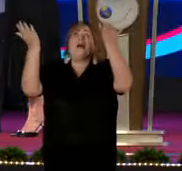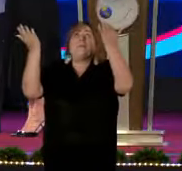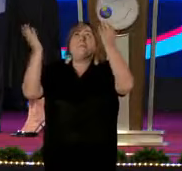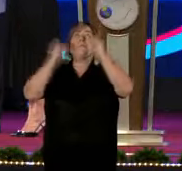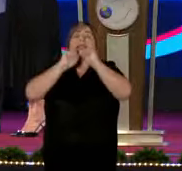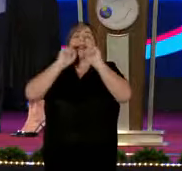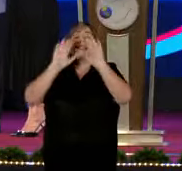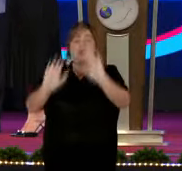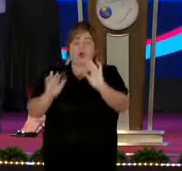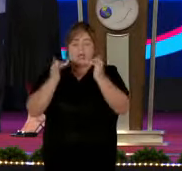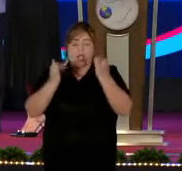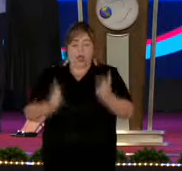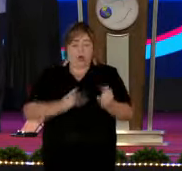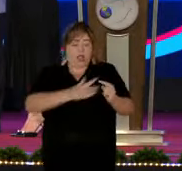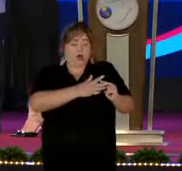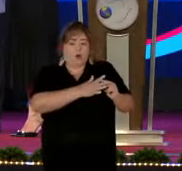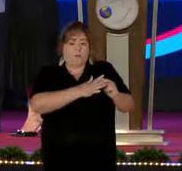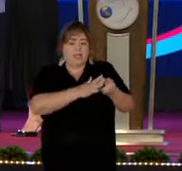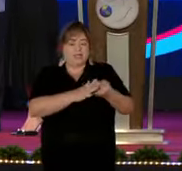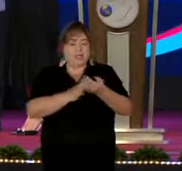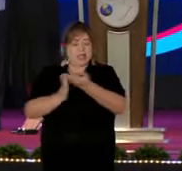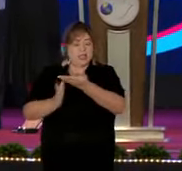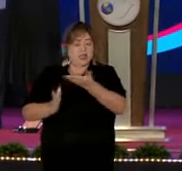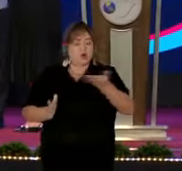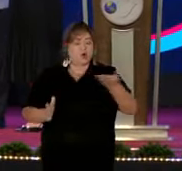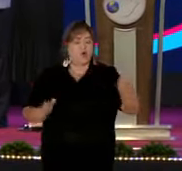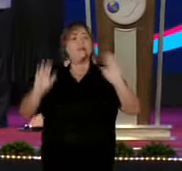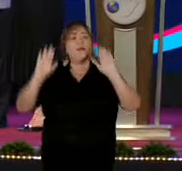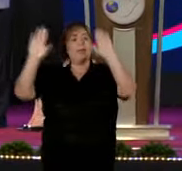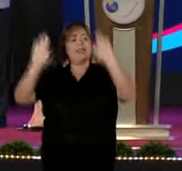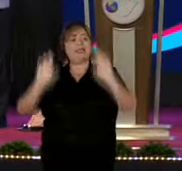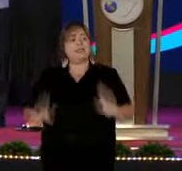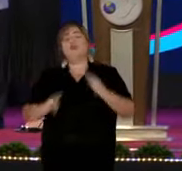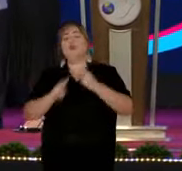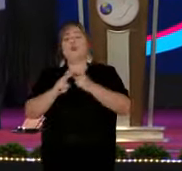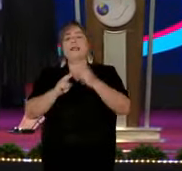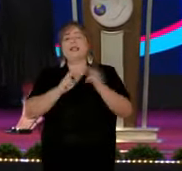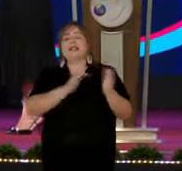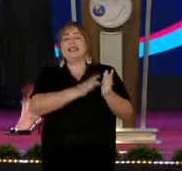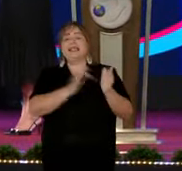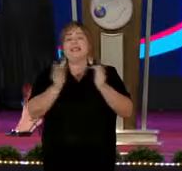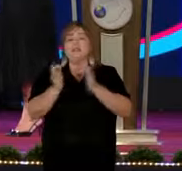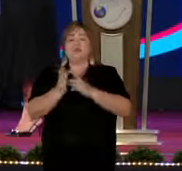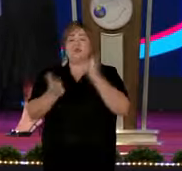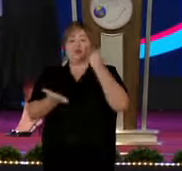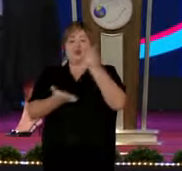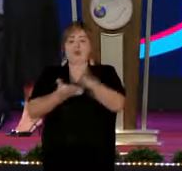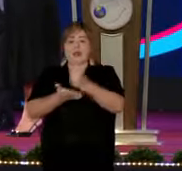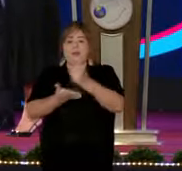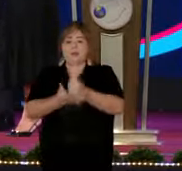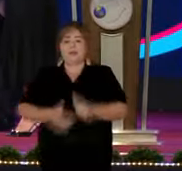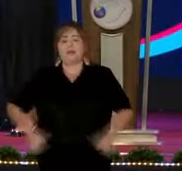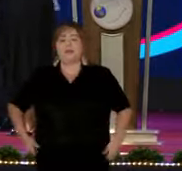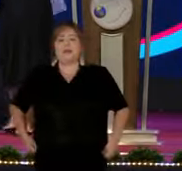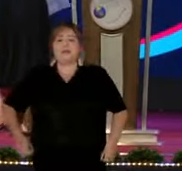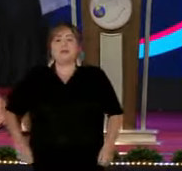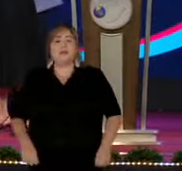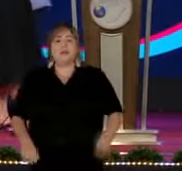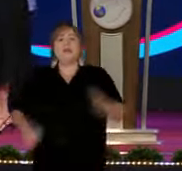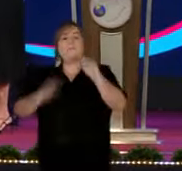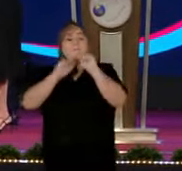solamente el principio de cosas grandes. En el nombre de Jesús. Amén. Amén. Gracias. Si quería hacerlo, te bendigo,